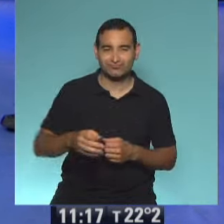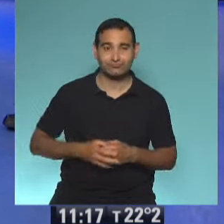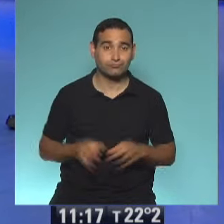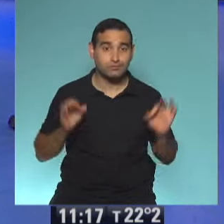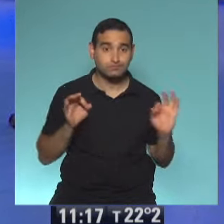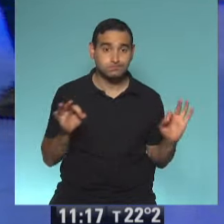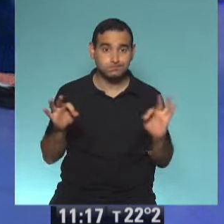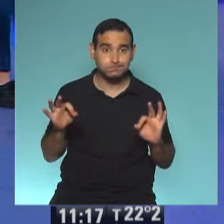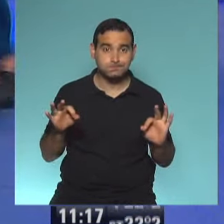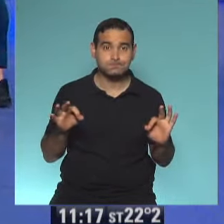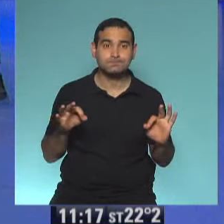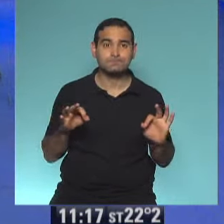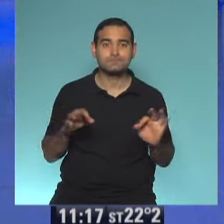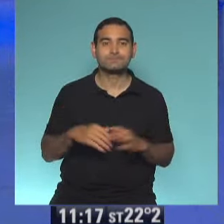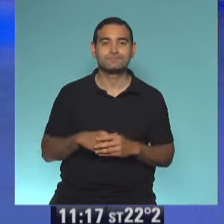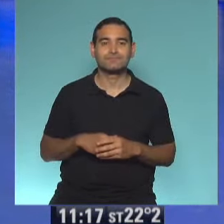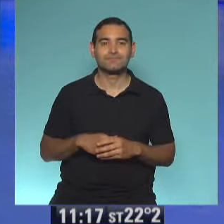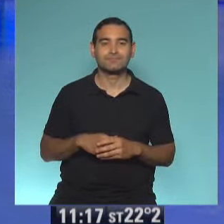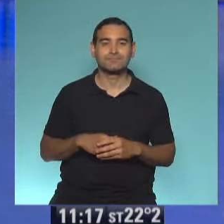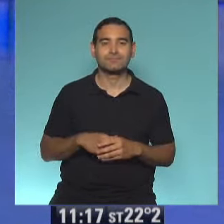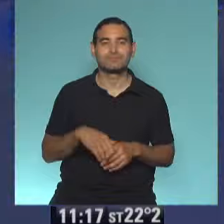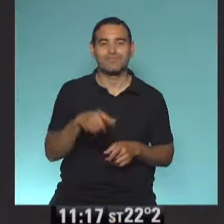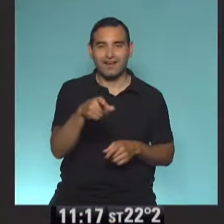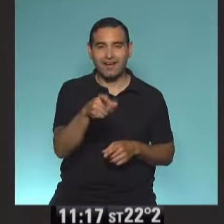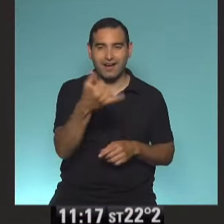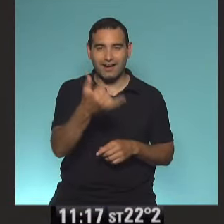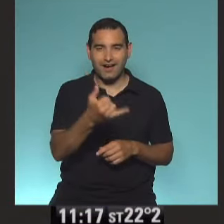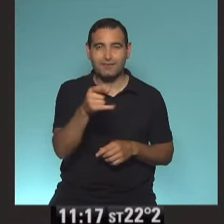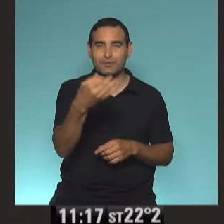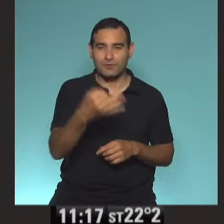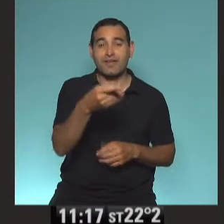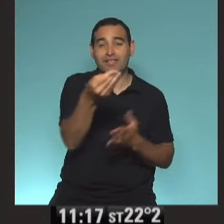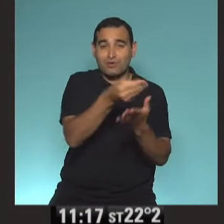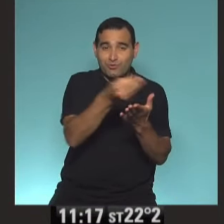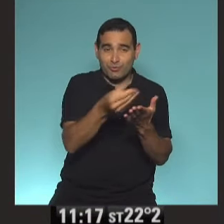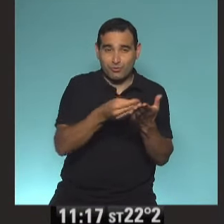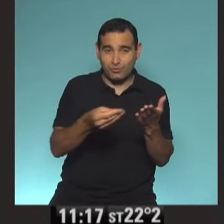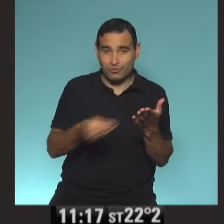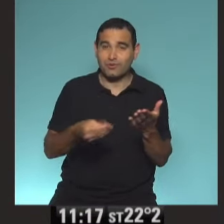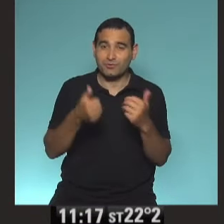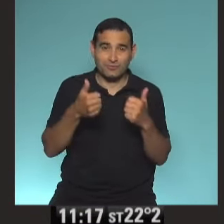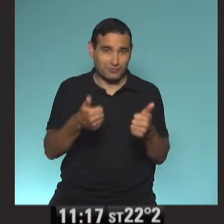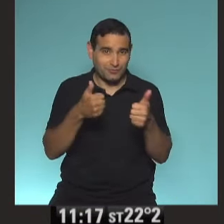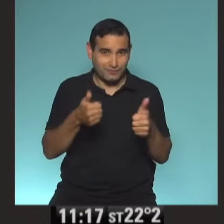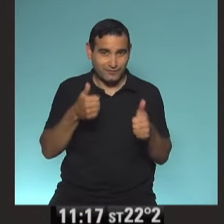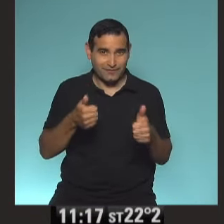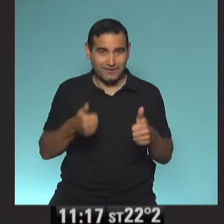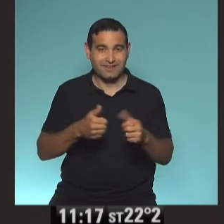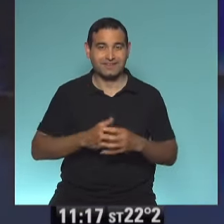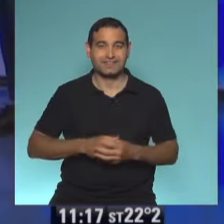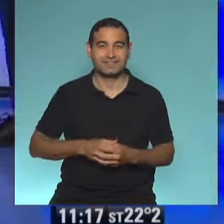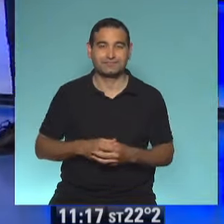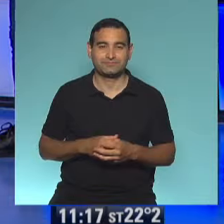listas? Muy bien, mira, ahí tiene un vasito. Mira, ahí de hecho tenemos otro lado. Ahí vemos algunas lupas, vemos dibujos de lupa. Muy buena esa lupa. No es